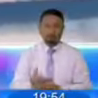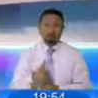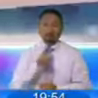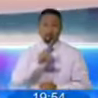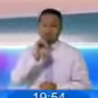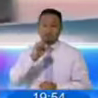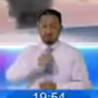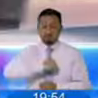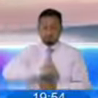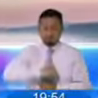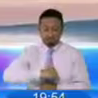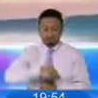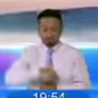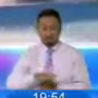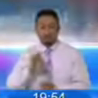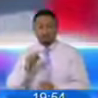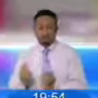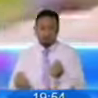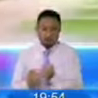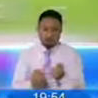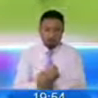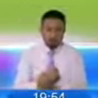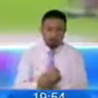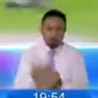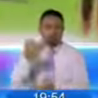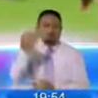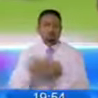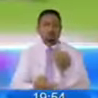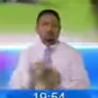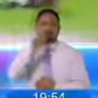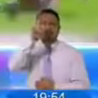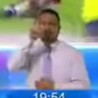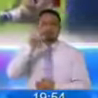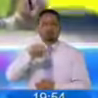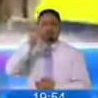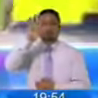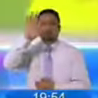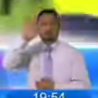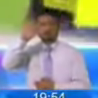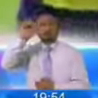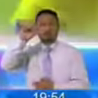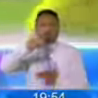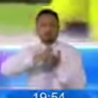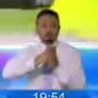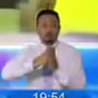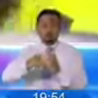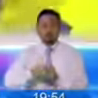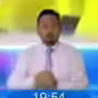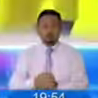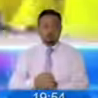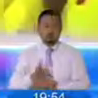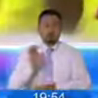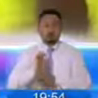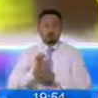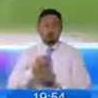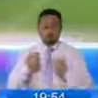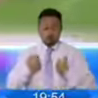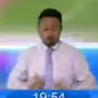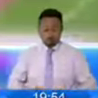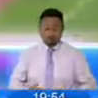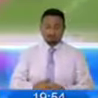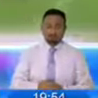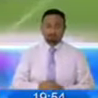20 goles y han generado 9 asistencias sumando un total de 2 1990 minutos en cancha vistiendo la camiseta tricolor